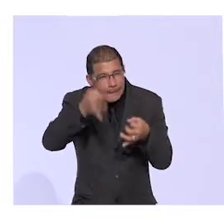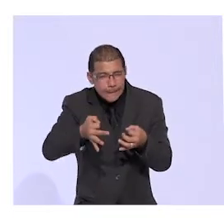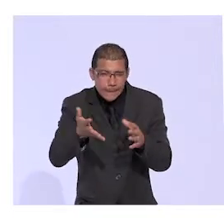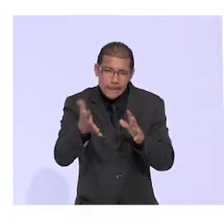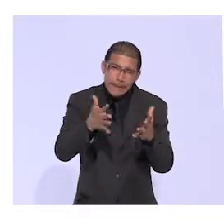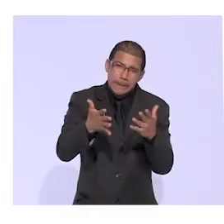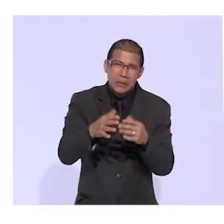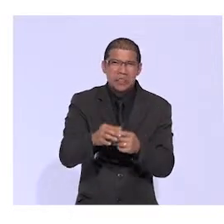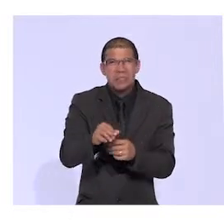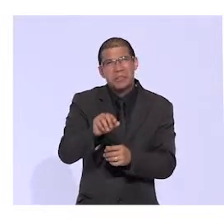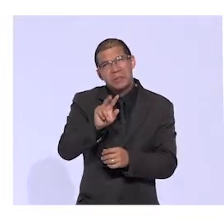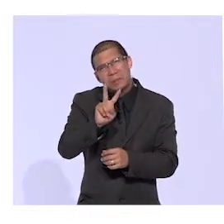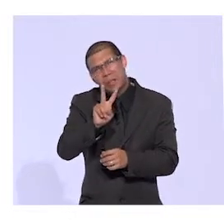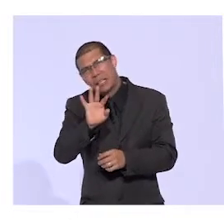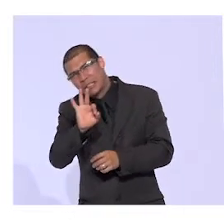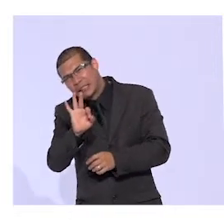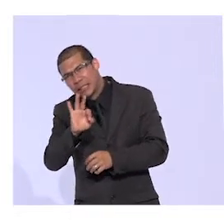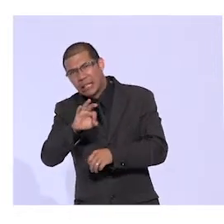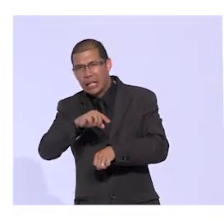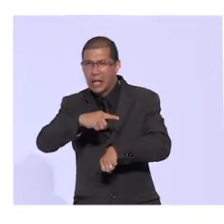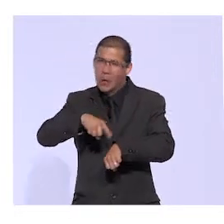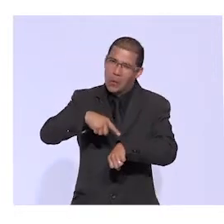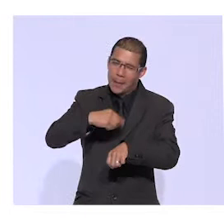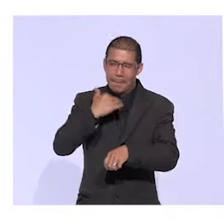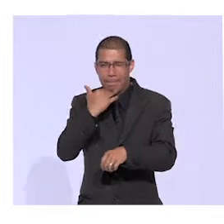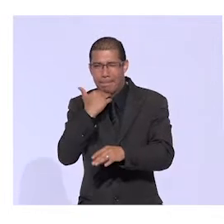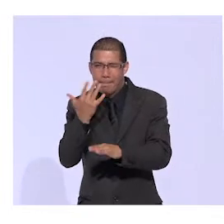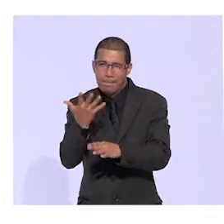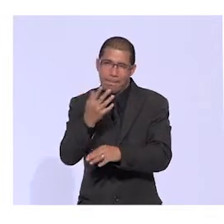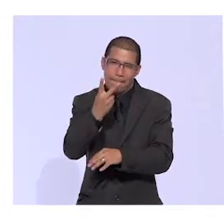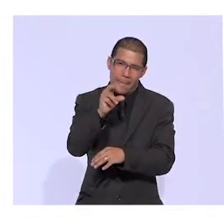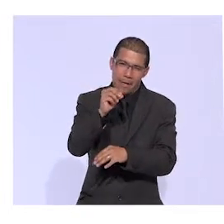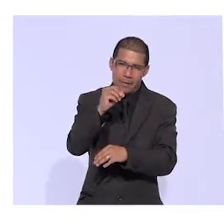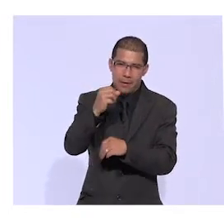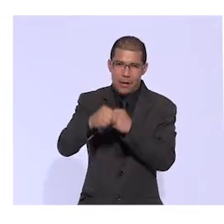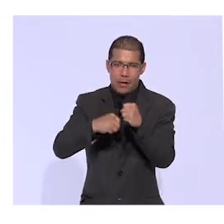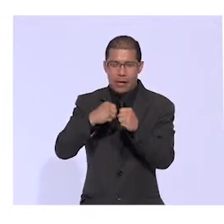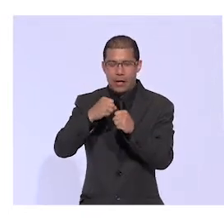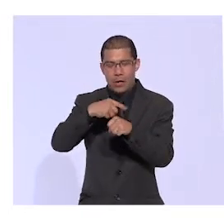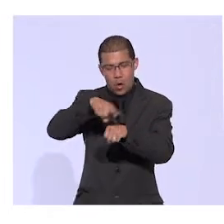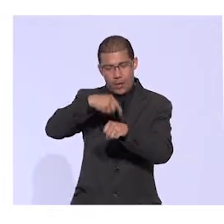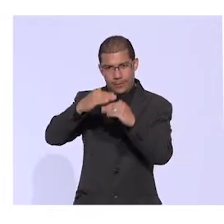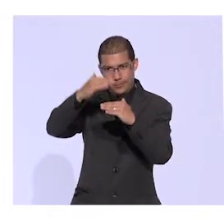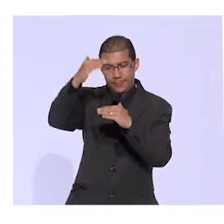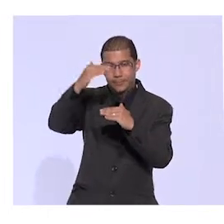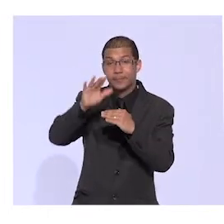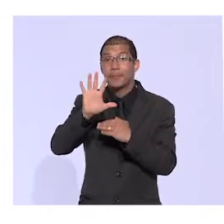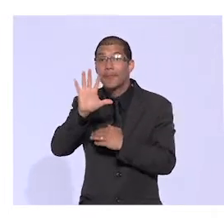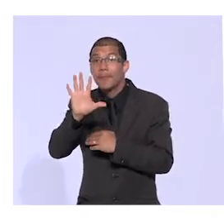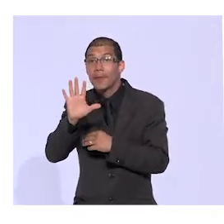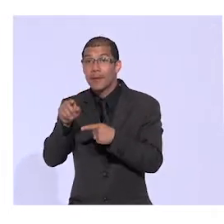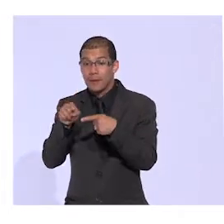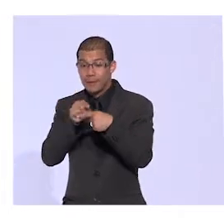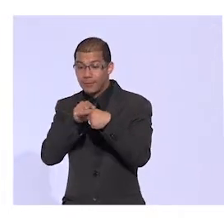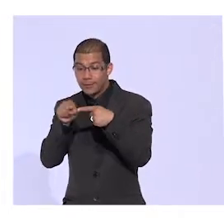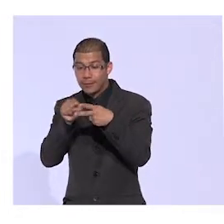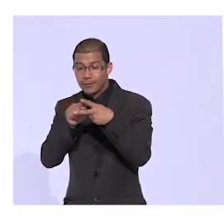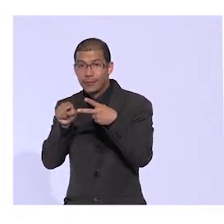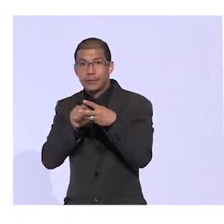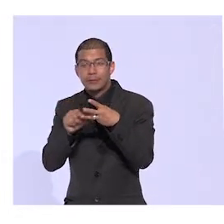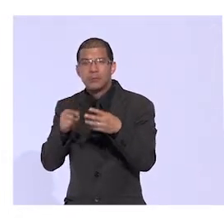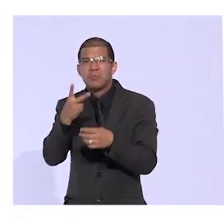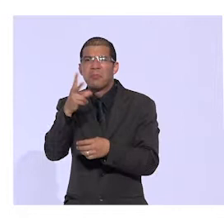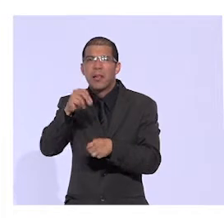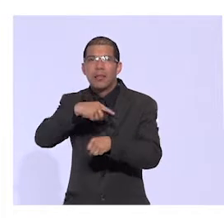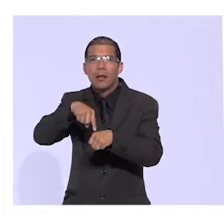horas, pero dedican al menos otras 15 o 20 horas a la semana a relaciones con los padres,